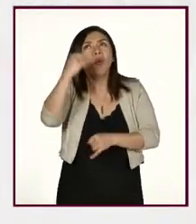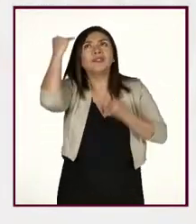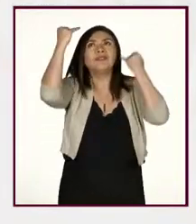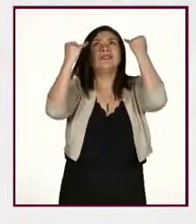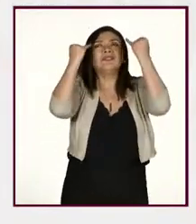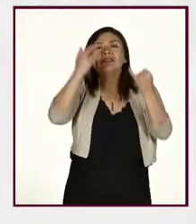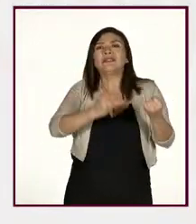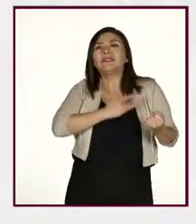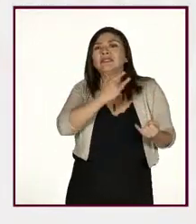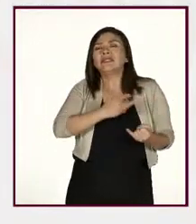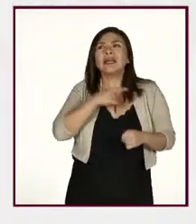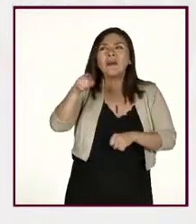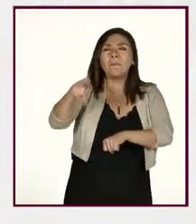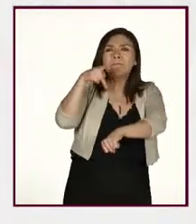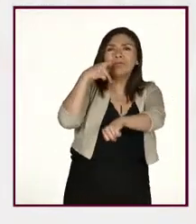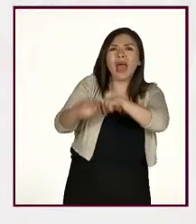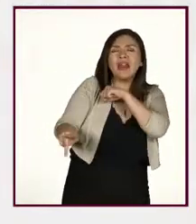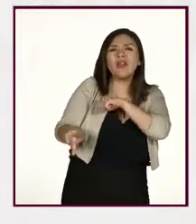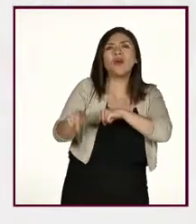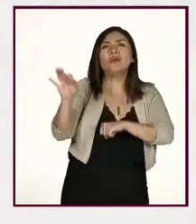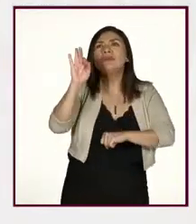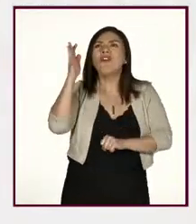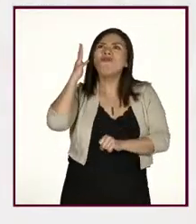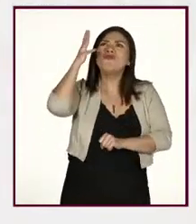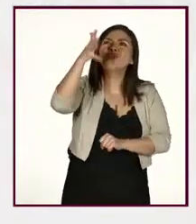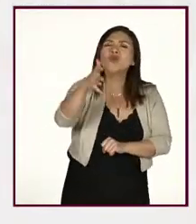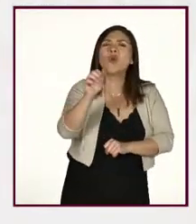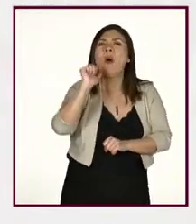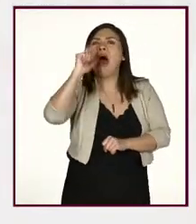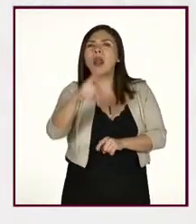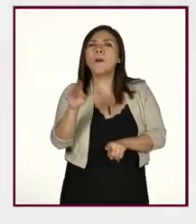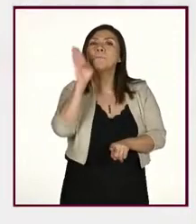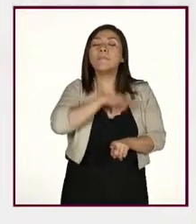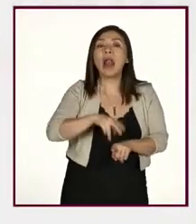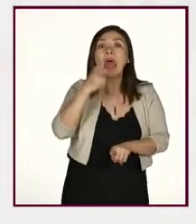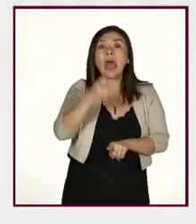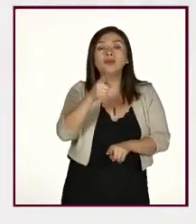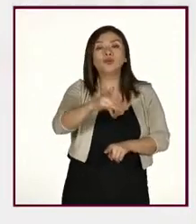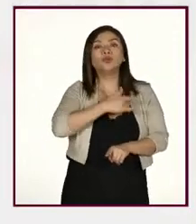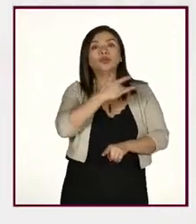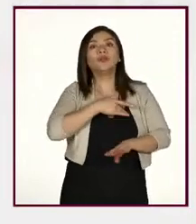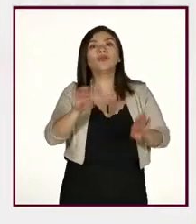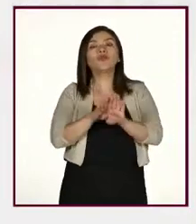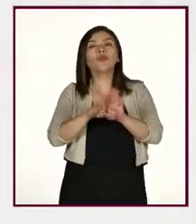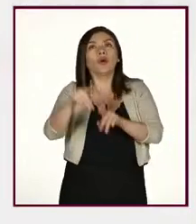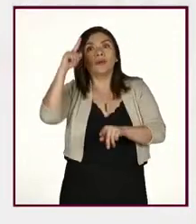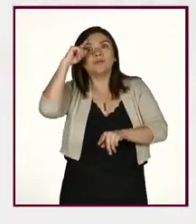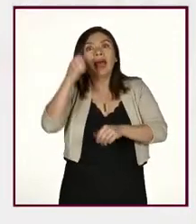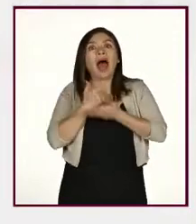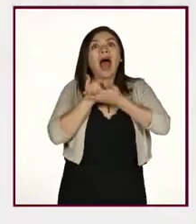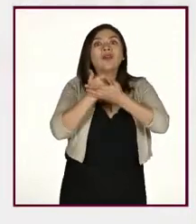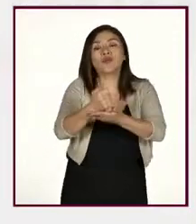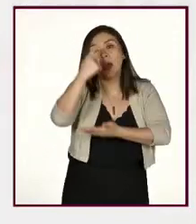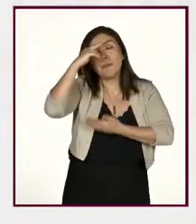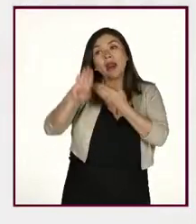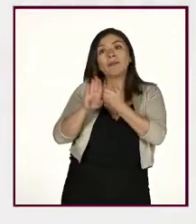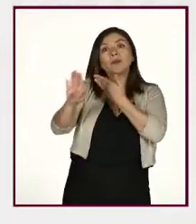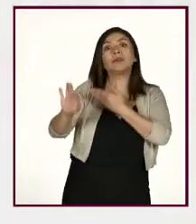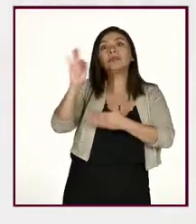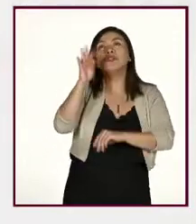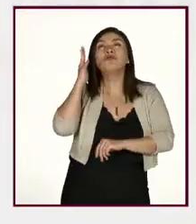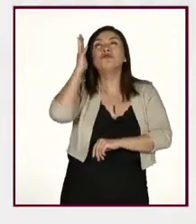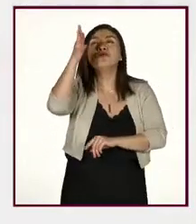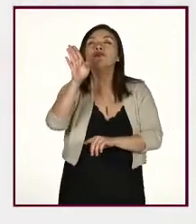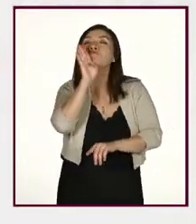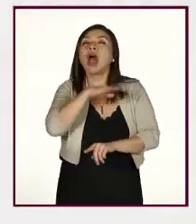están viendo como peligrosa, ante un futuro, y que esto les está generando como una activación de prevención frente a las